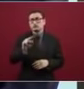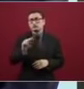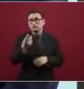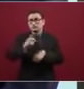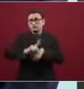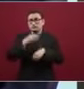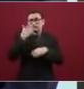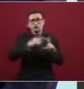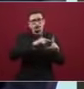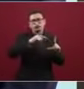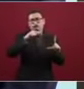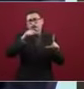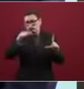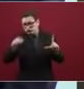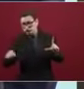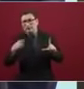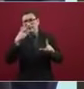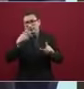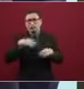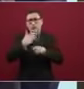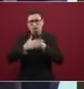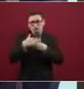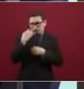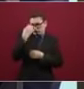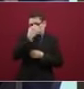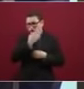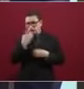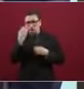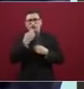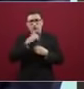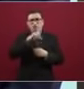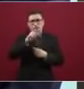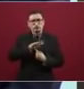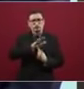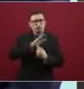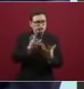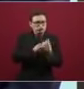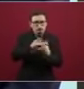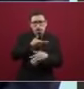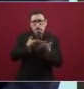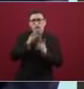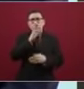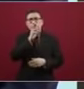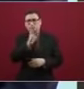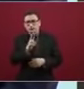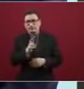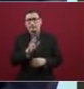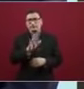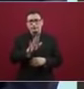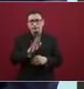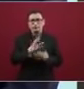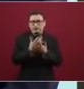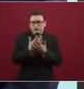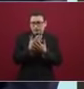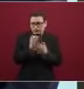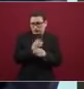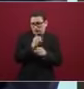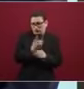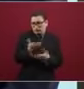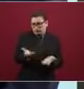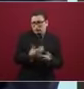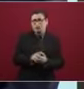a evaluar junto con ustedes esos resultados, pero denme oportunidad, porque